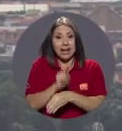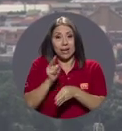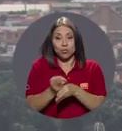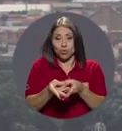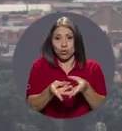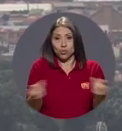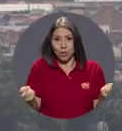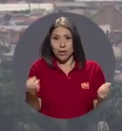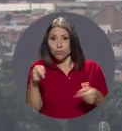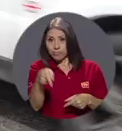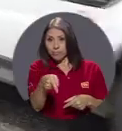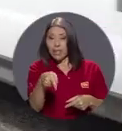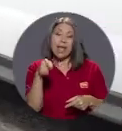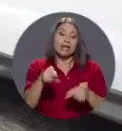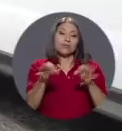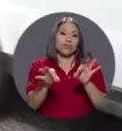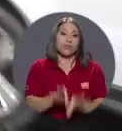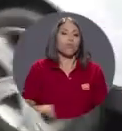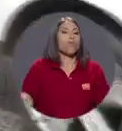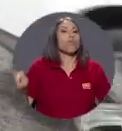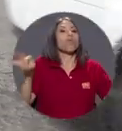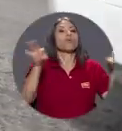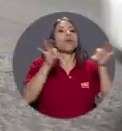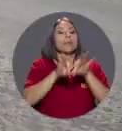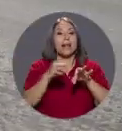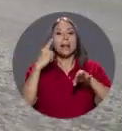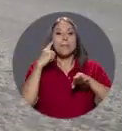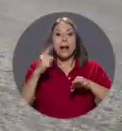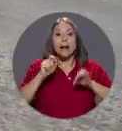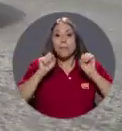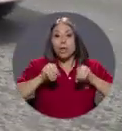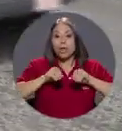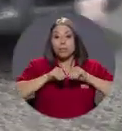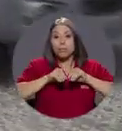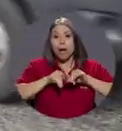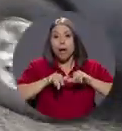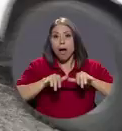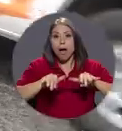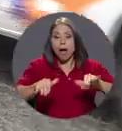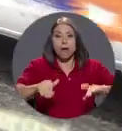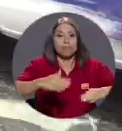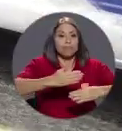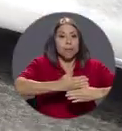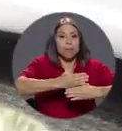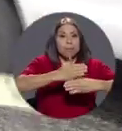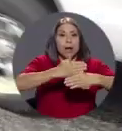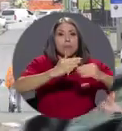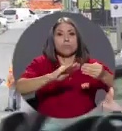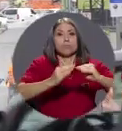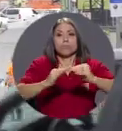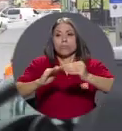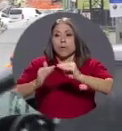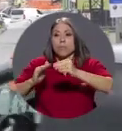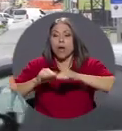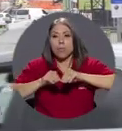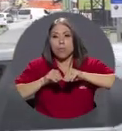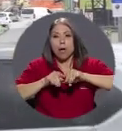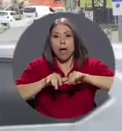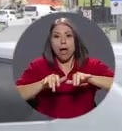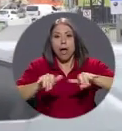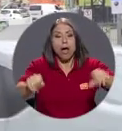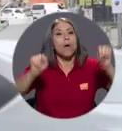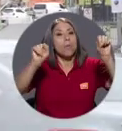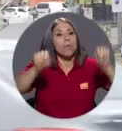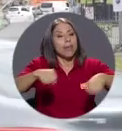es fundamental en términos de lo que tiene que ver con expansión, eventualmente de urbanizaciones, en donde se puede